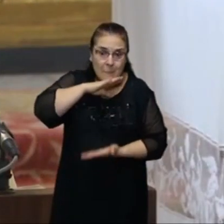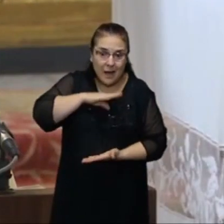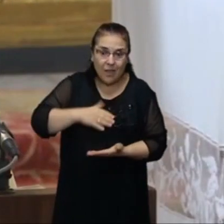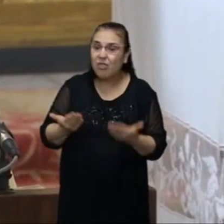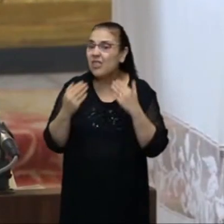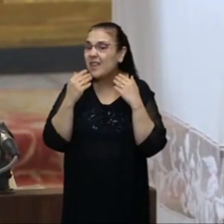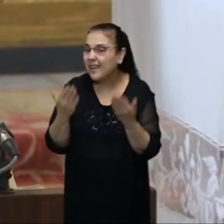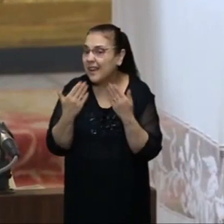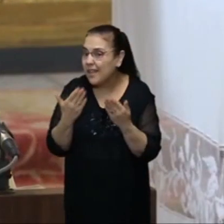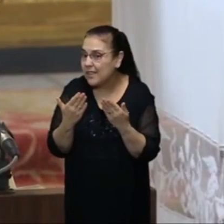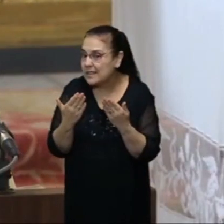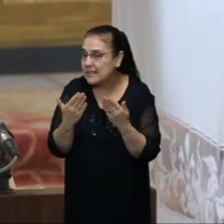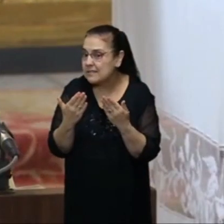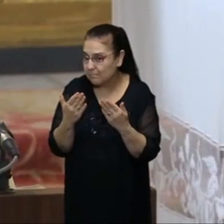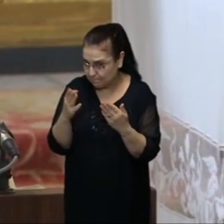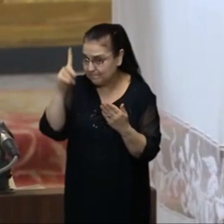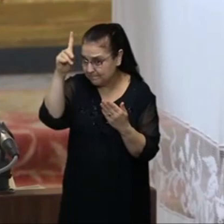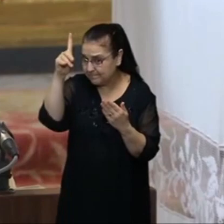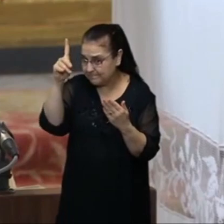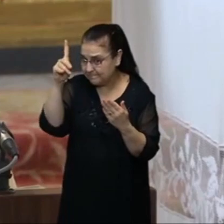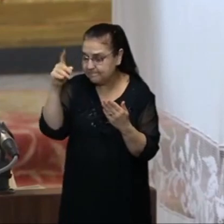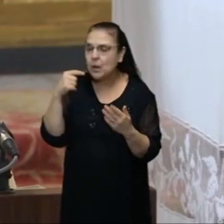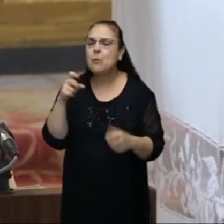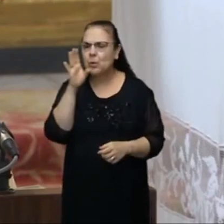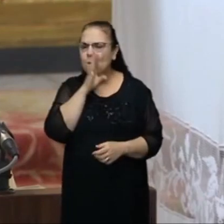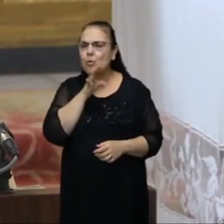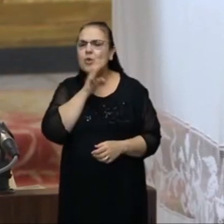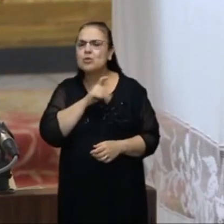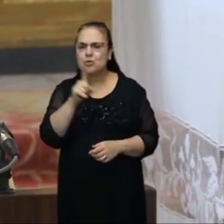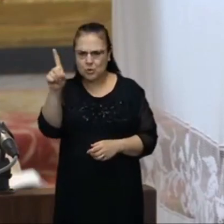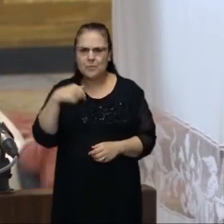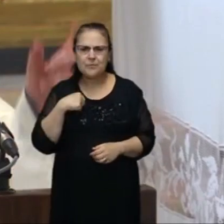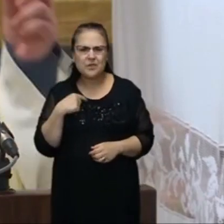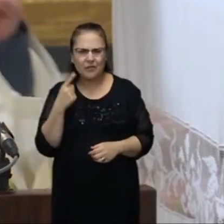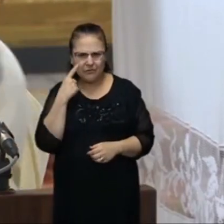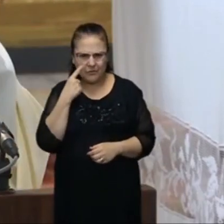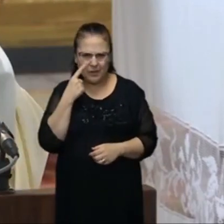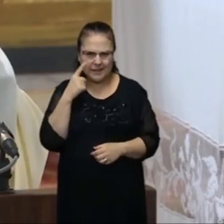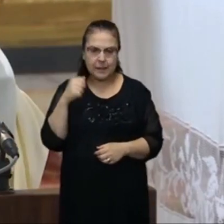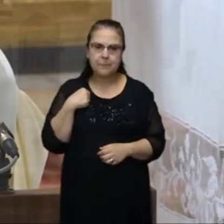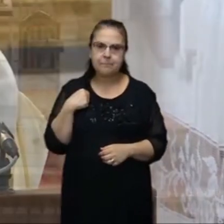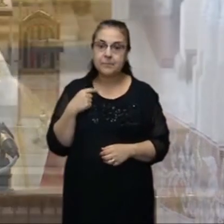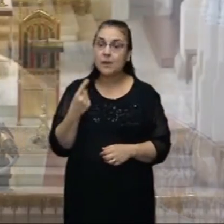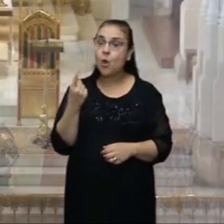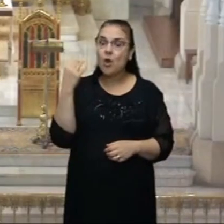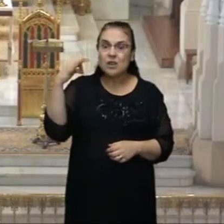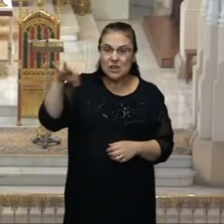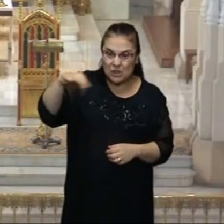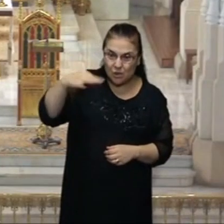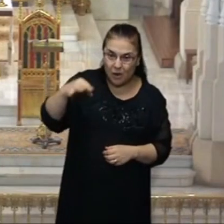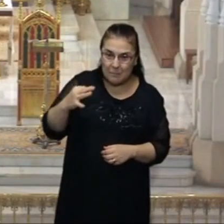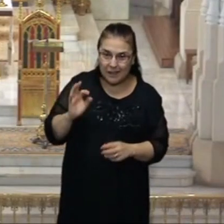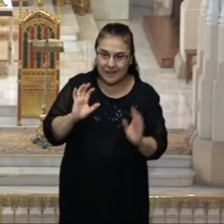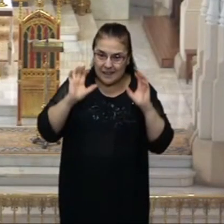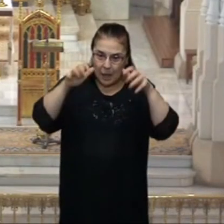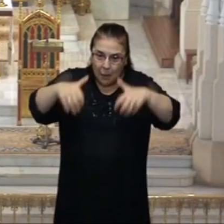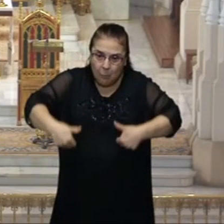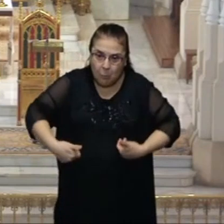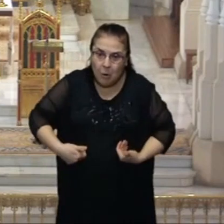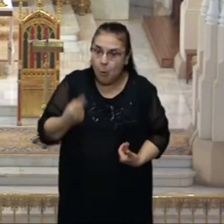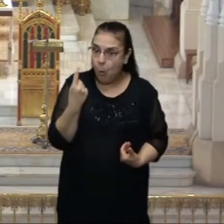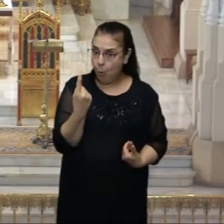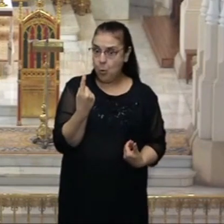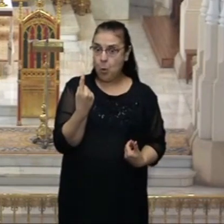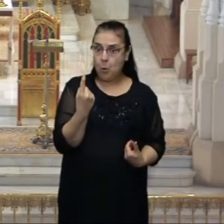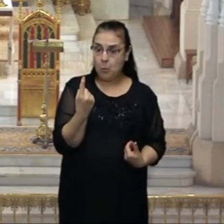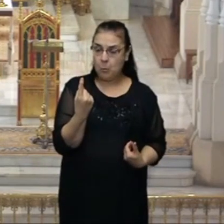qué curioso. Aquellos hombres, todos habían ido, pero solamente vuelve uno. Y encima un samaritano que era alguien que no tenía